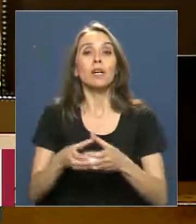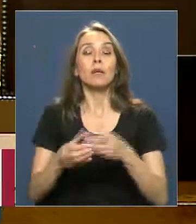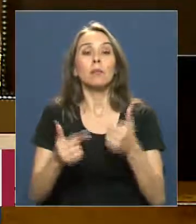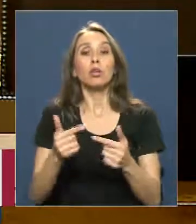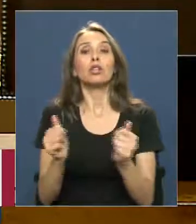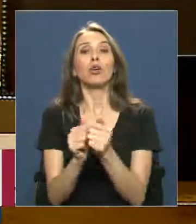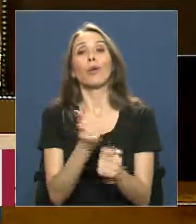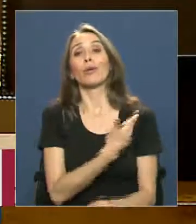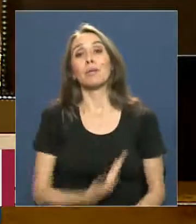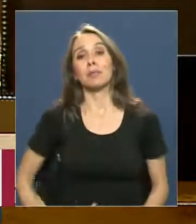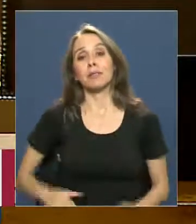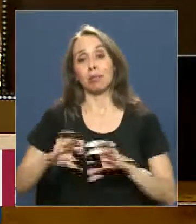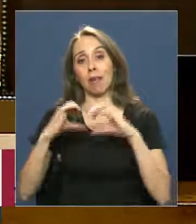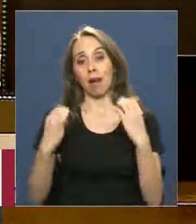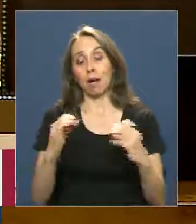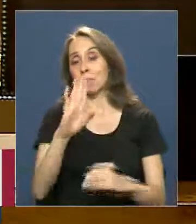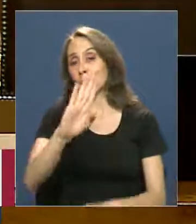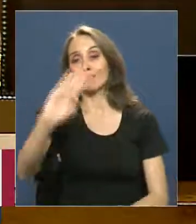por